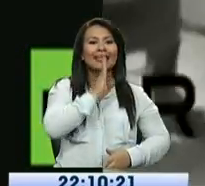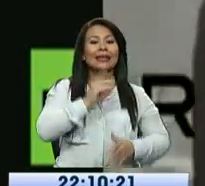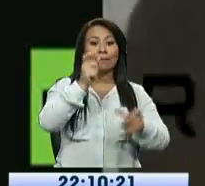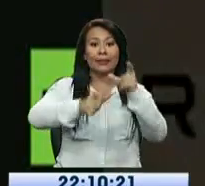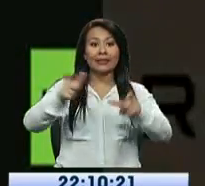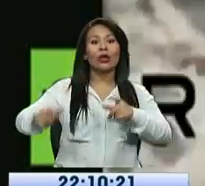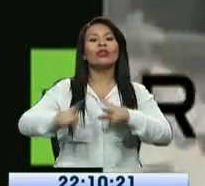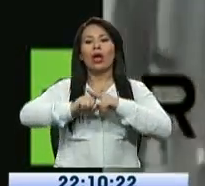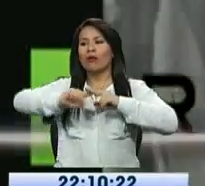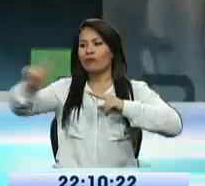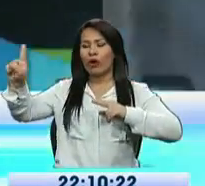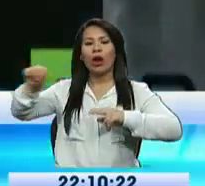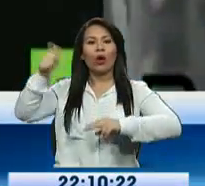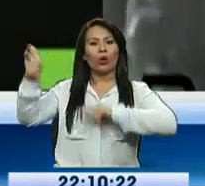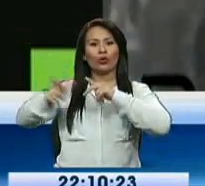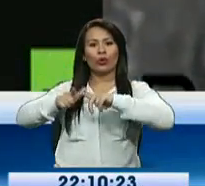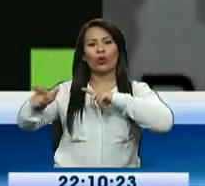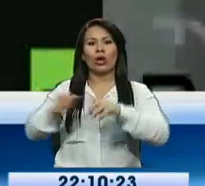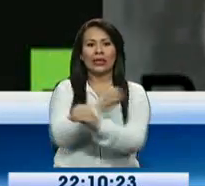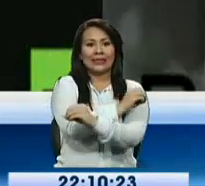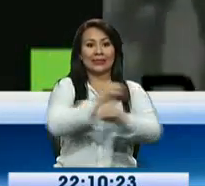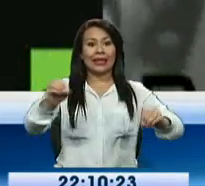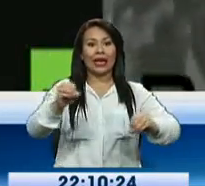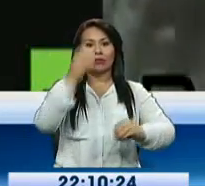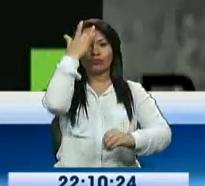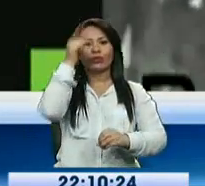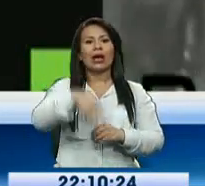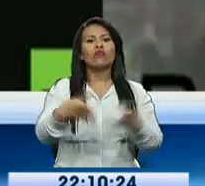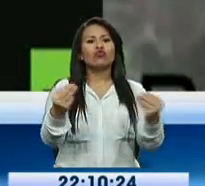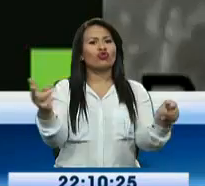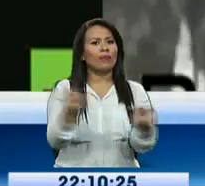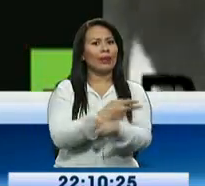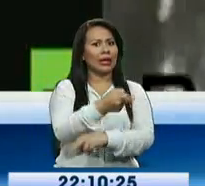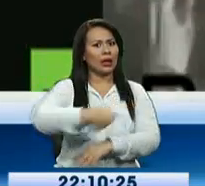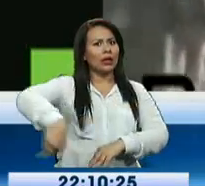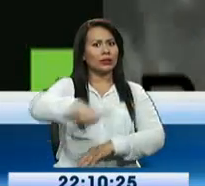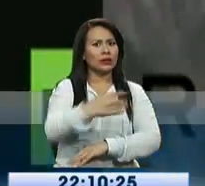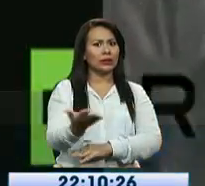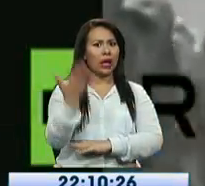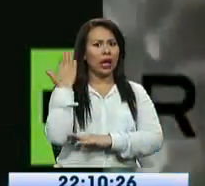centro de Ramadi, que quedó asolado por los combates. Informó Julio César Saona.